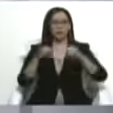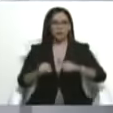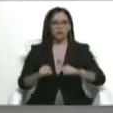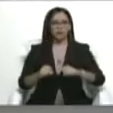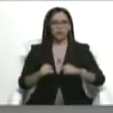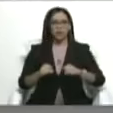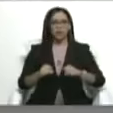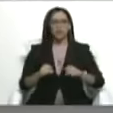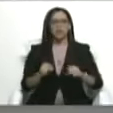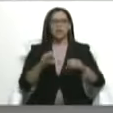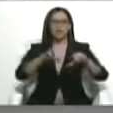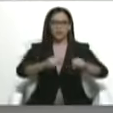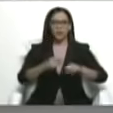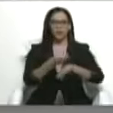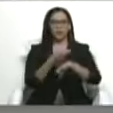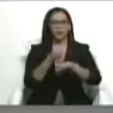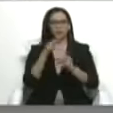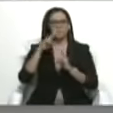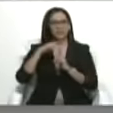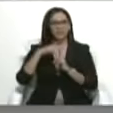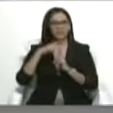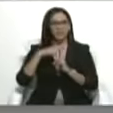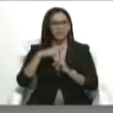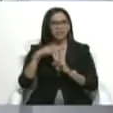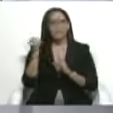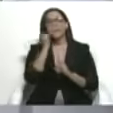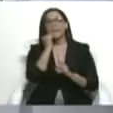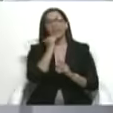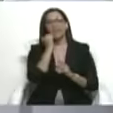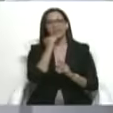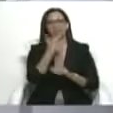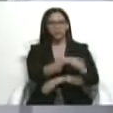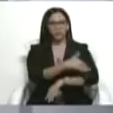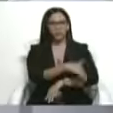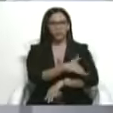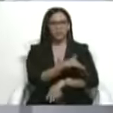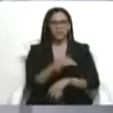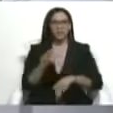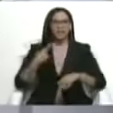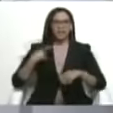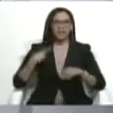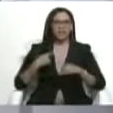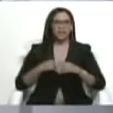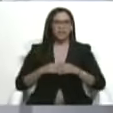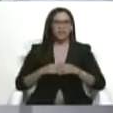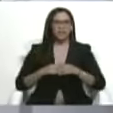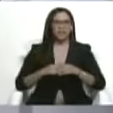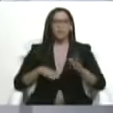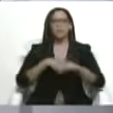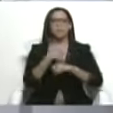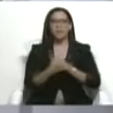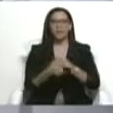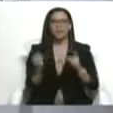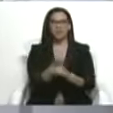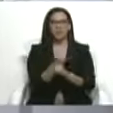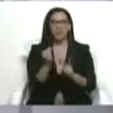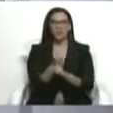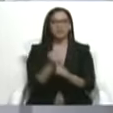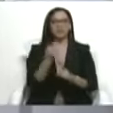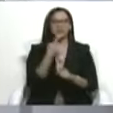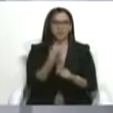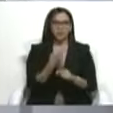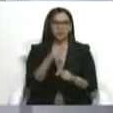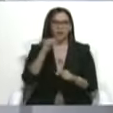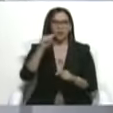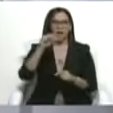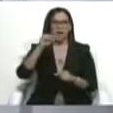la toma de la gobernación de Táchira, manifestaciones callejeras que implicaban un plan de violencia. Eso lo dijo Ángelo